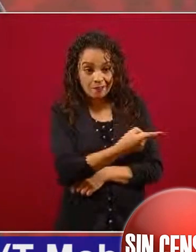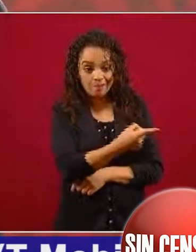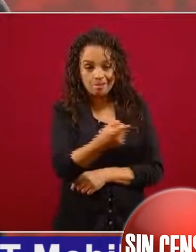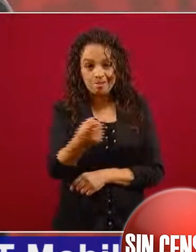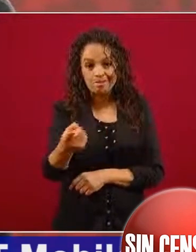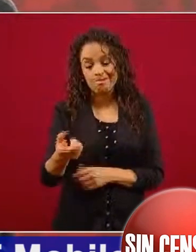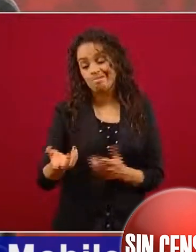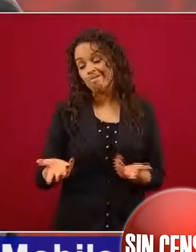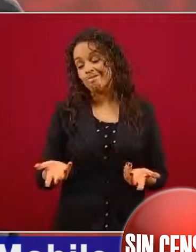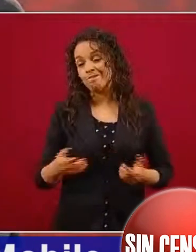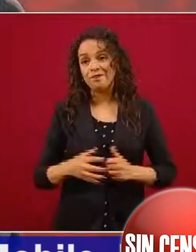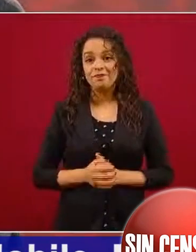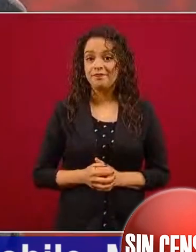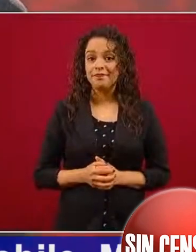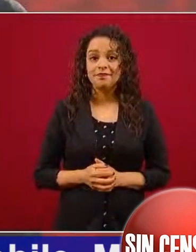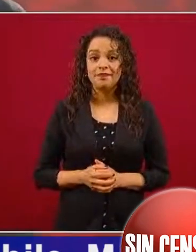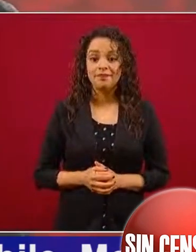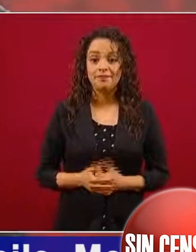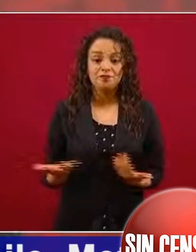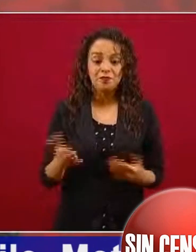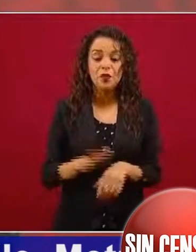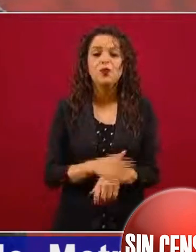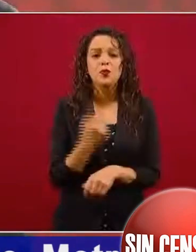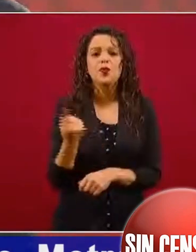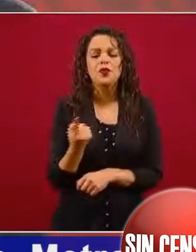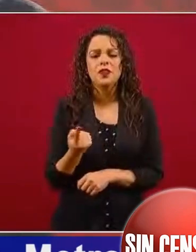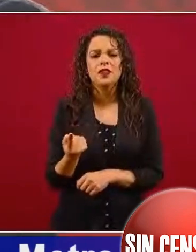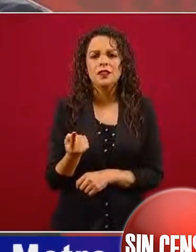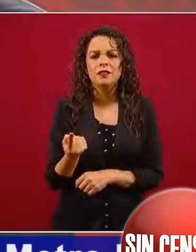porque no hay